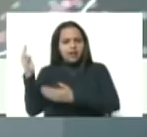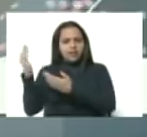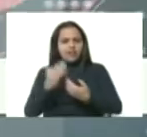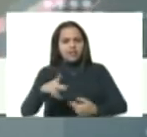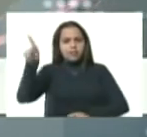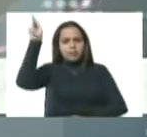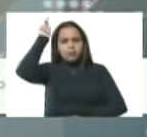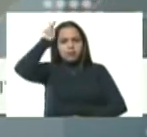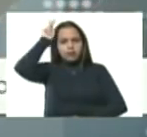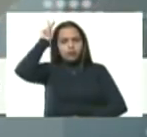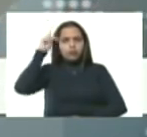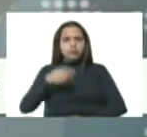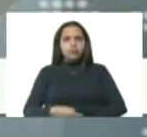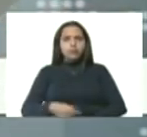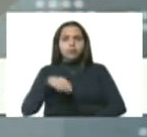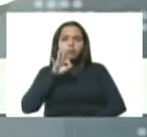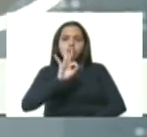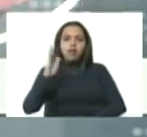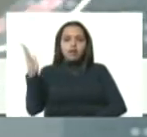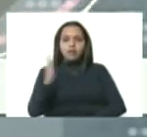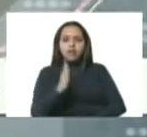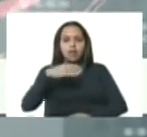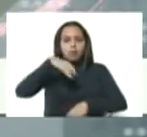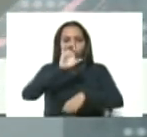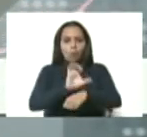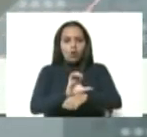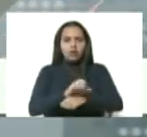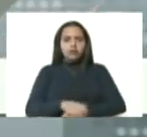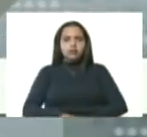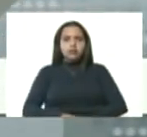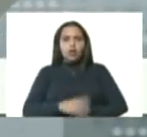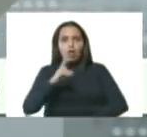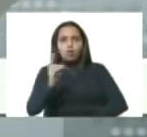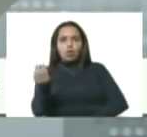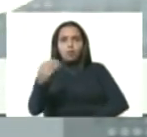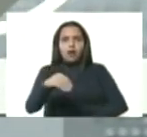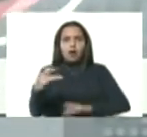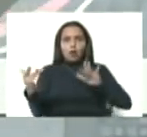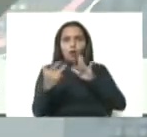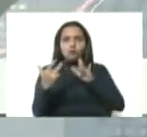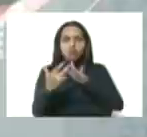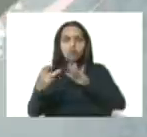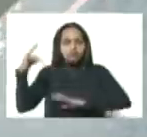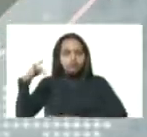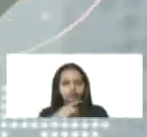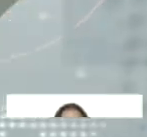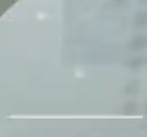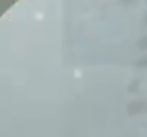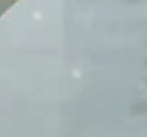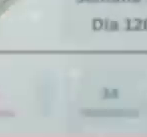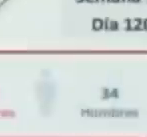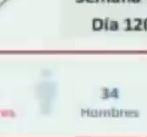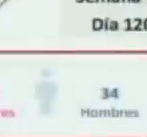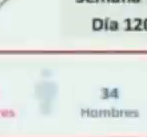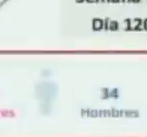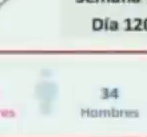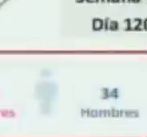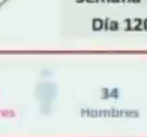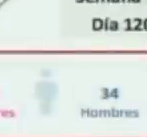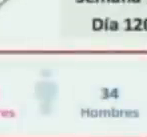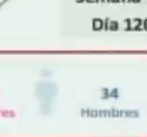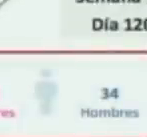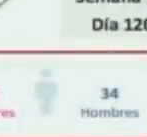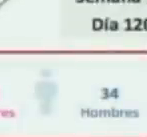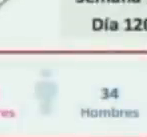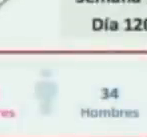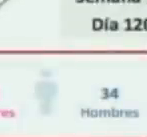Perú, 3 procedentes de Ecuador y 2 casos de contacto con viajeros internacionales que llegaron de Colombia por